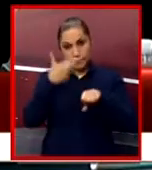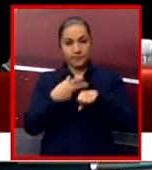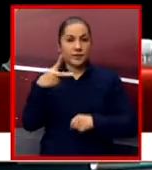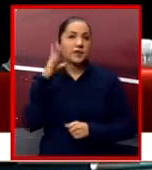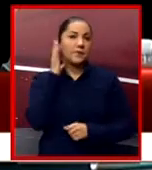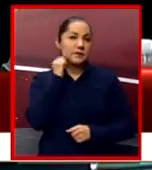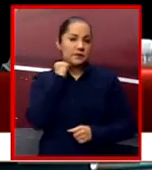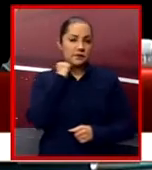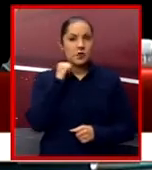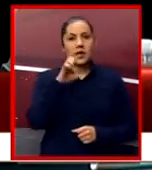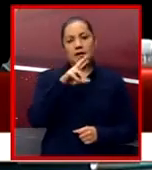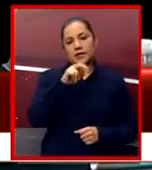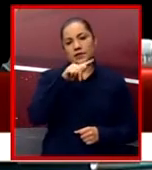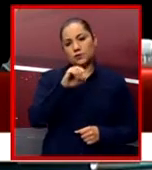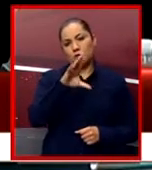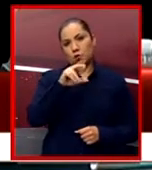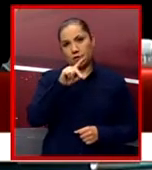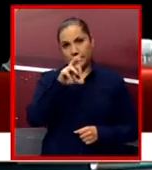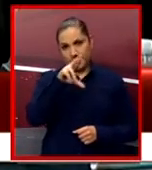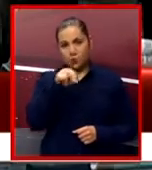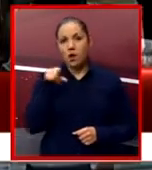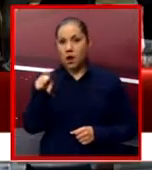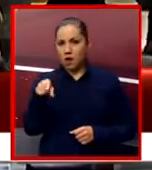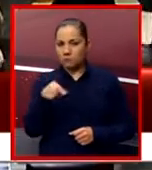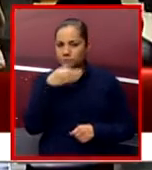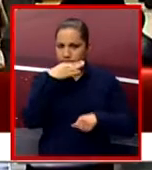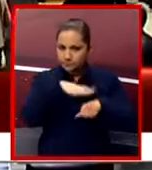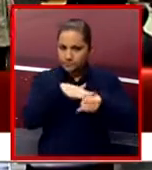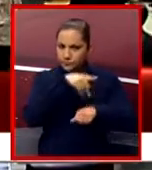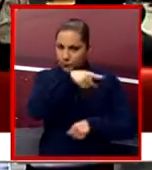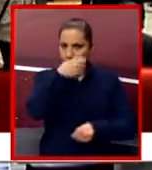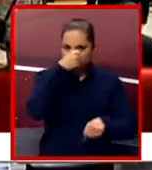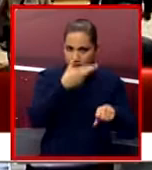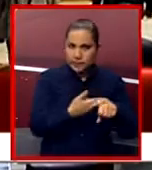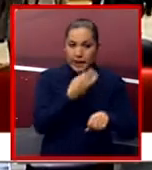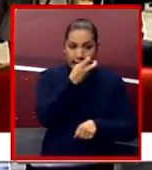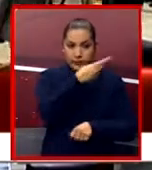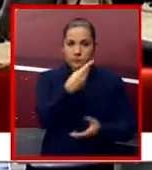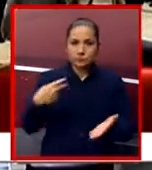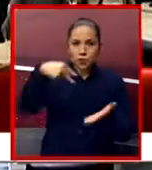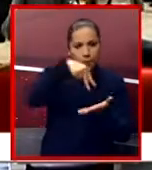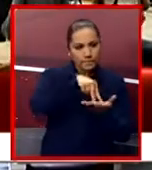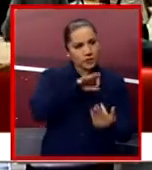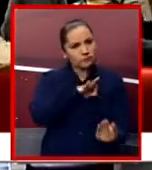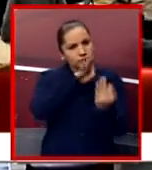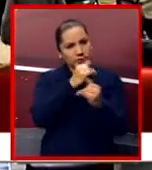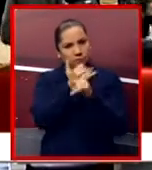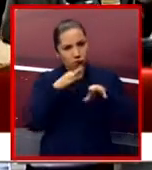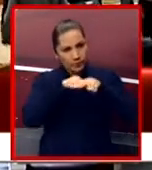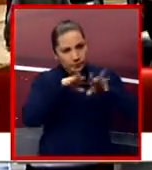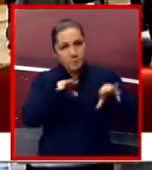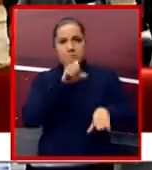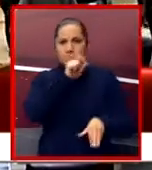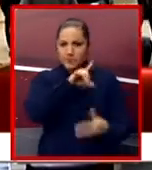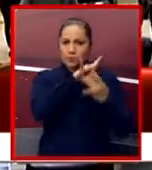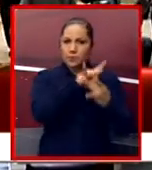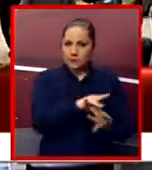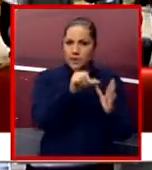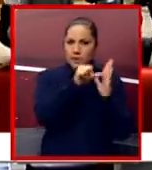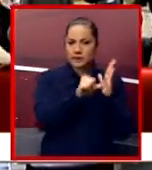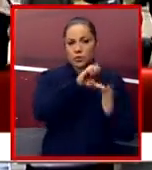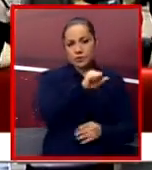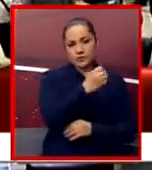la República, Ernesto Cordero, recordó al funcionario que la comparecencia se fundamenta en los artículos 69 y 93 de la Constitución.